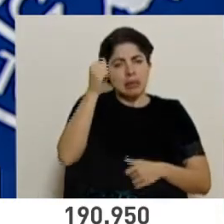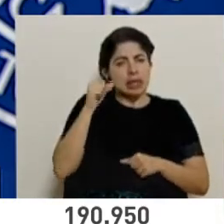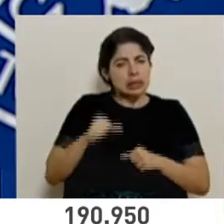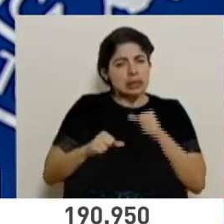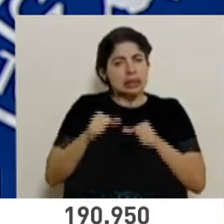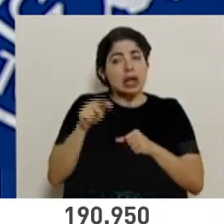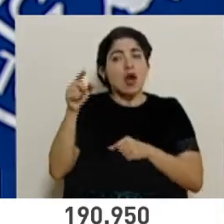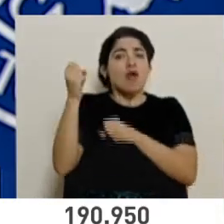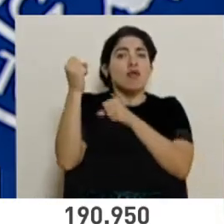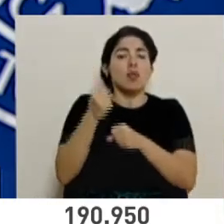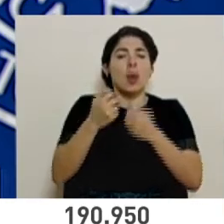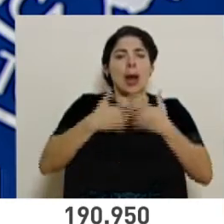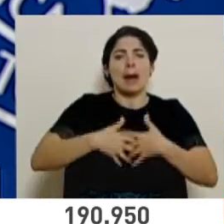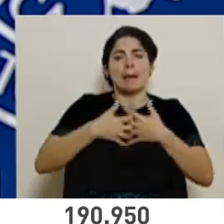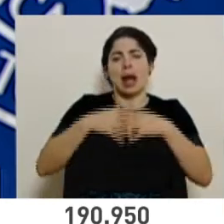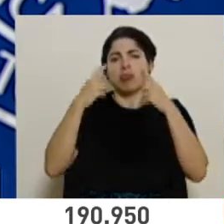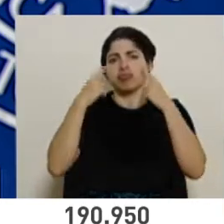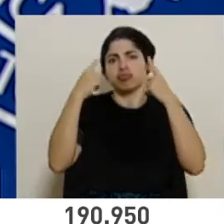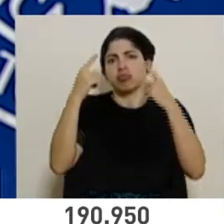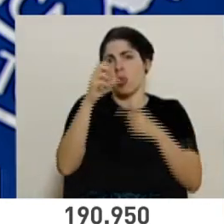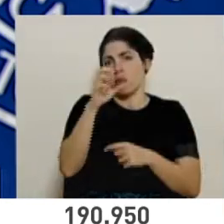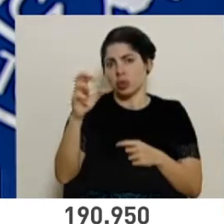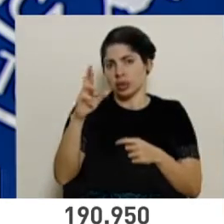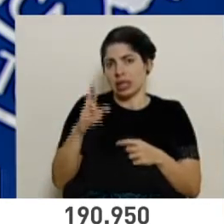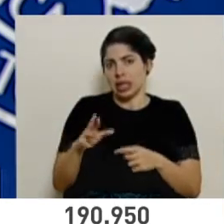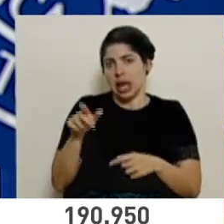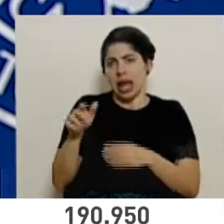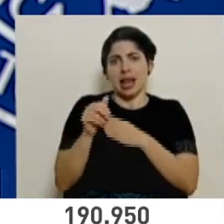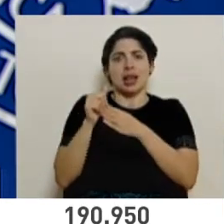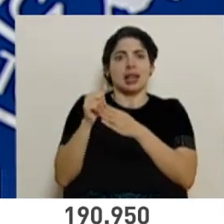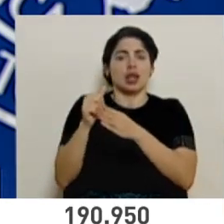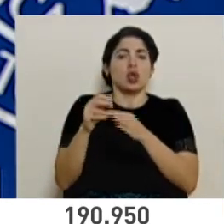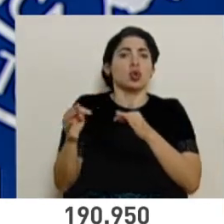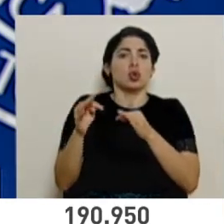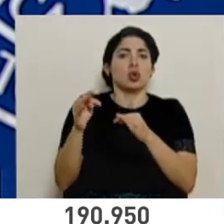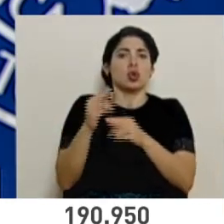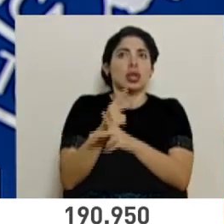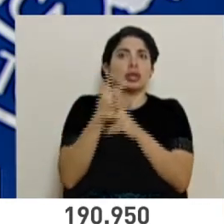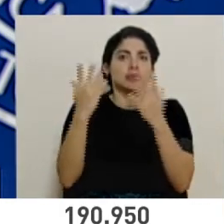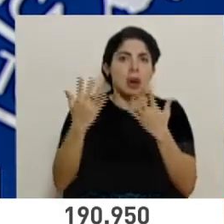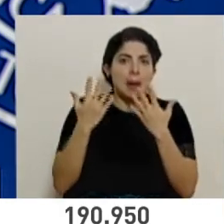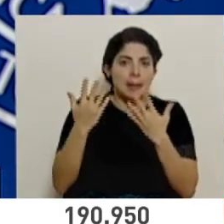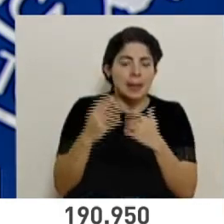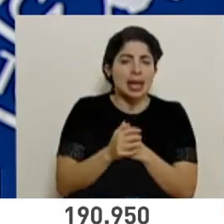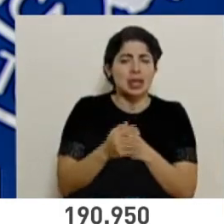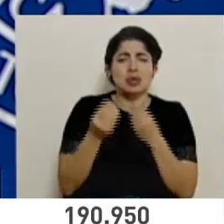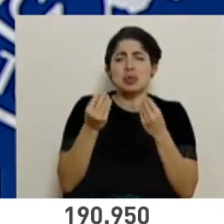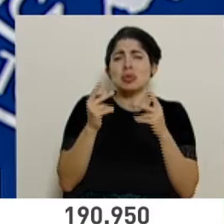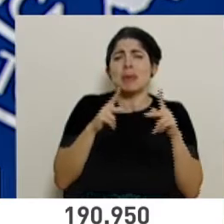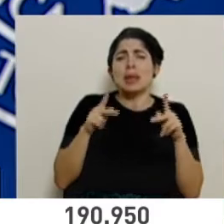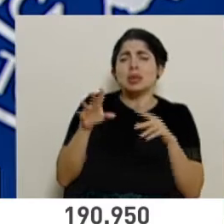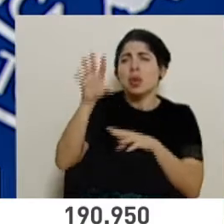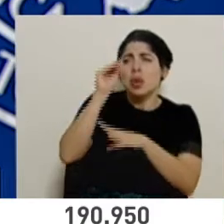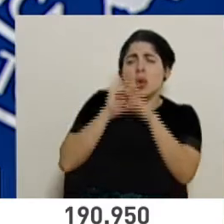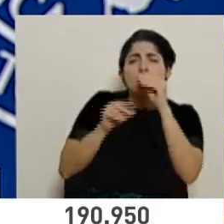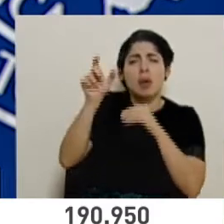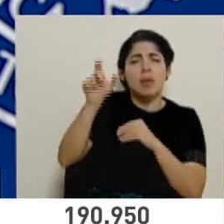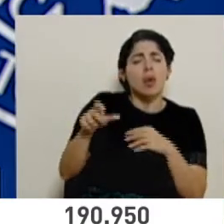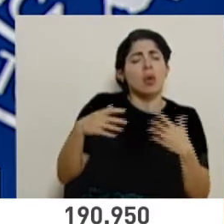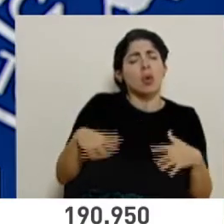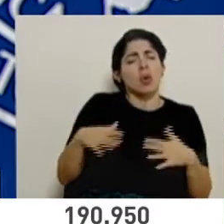el fundador de una empresa emblemática en Costa Rica, líder de turismo sostenible. Muchos hemos aprendido de don Rafael